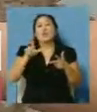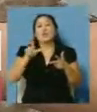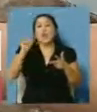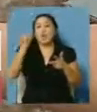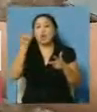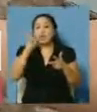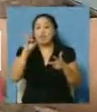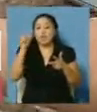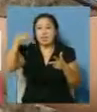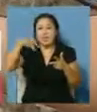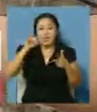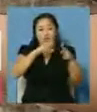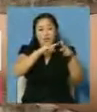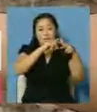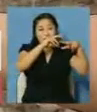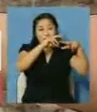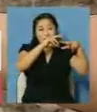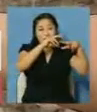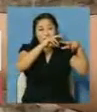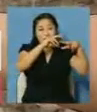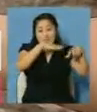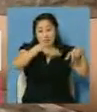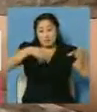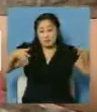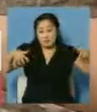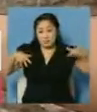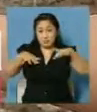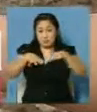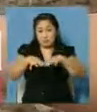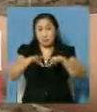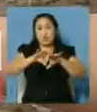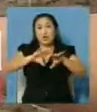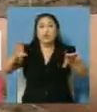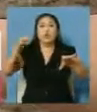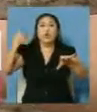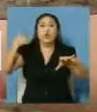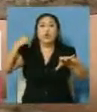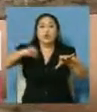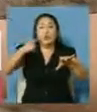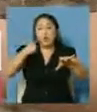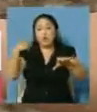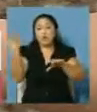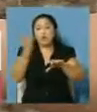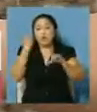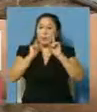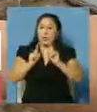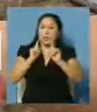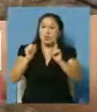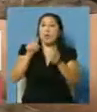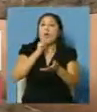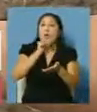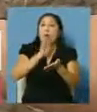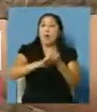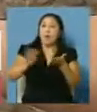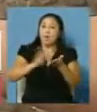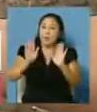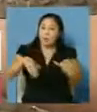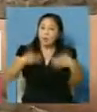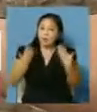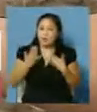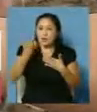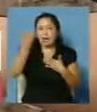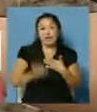vertiente de Lozano. Así que realizar la obra de cloaca en Lozano es importante para mantener la pureza del agua. Así que